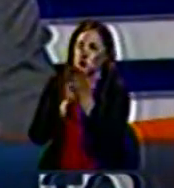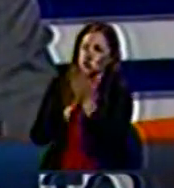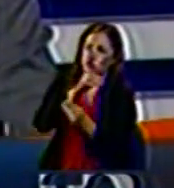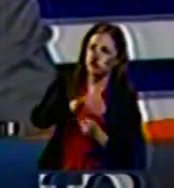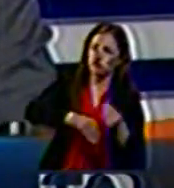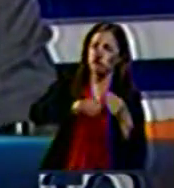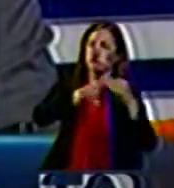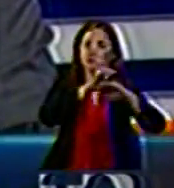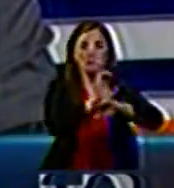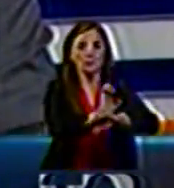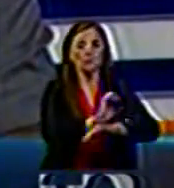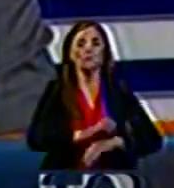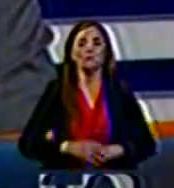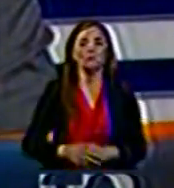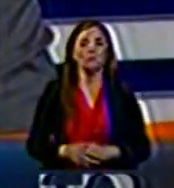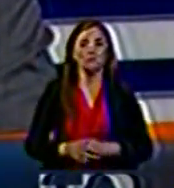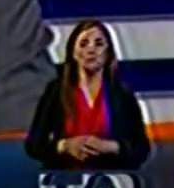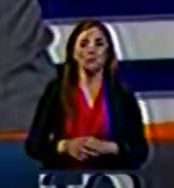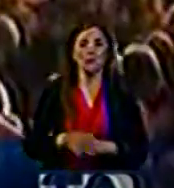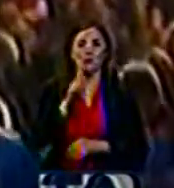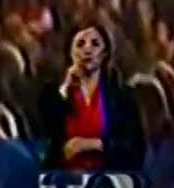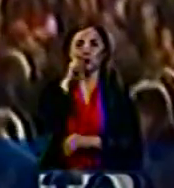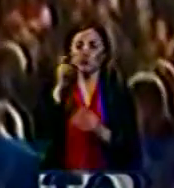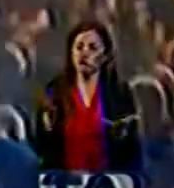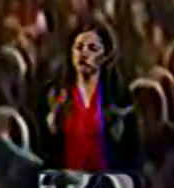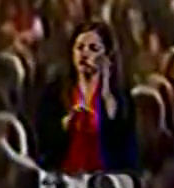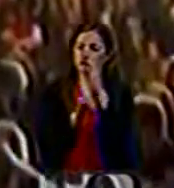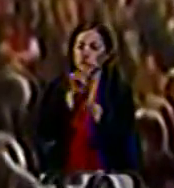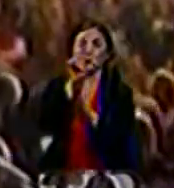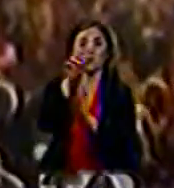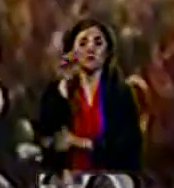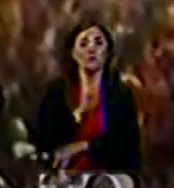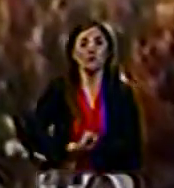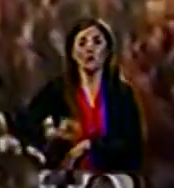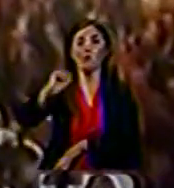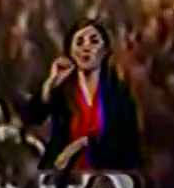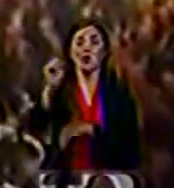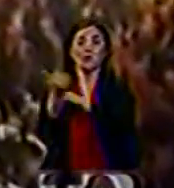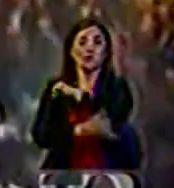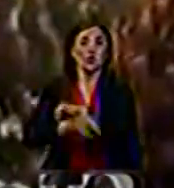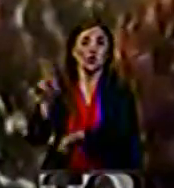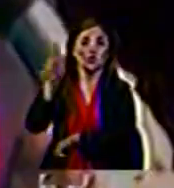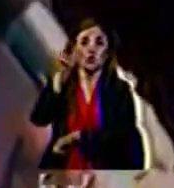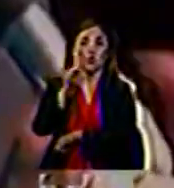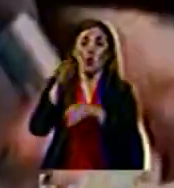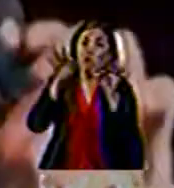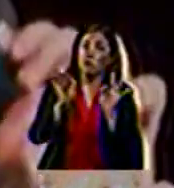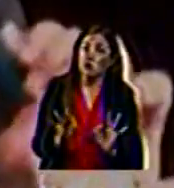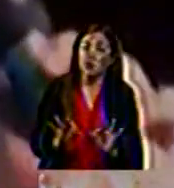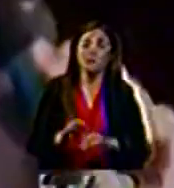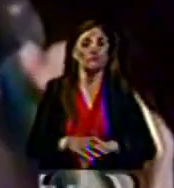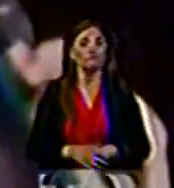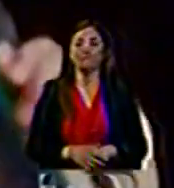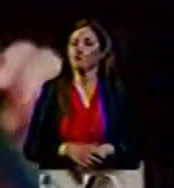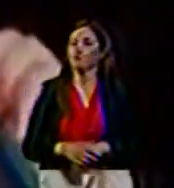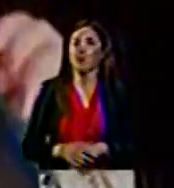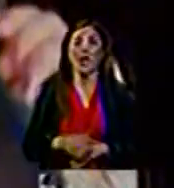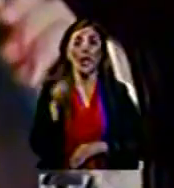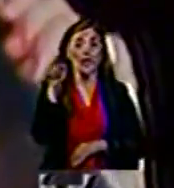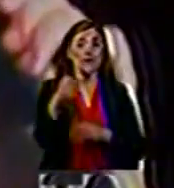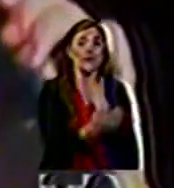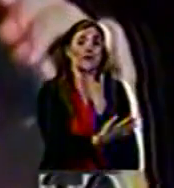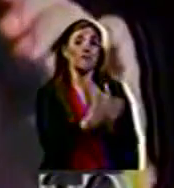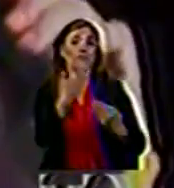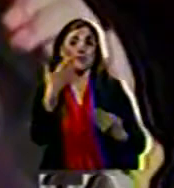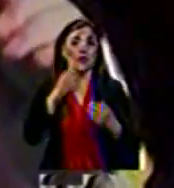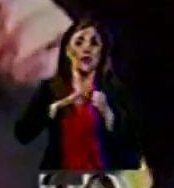inversión y, por supuesto, promover el turismo. Su viaje al Reino Unido no será una visita oficial. El mandatario fue invitado